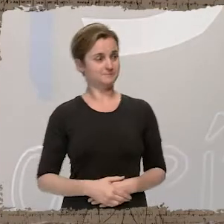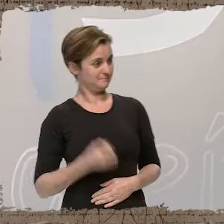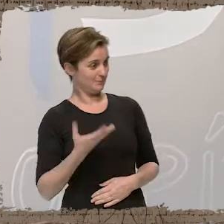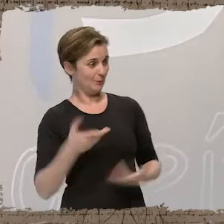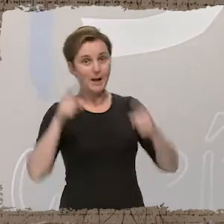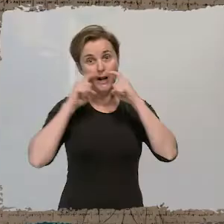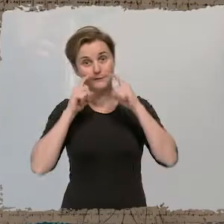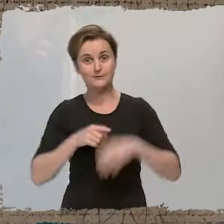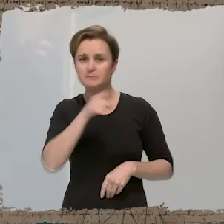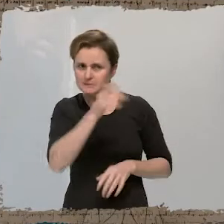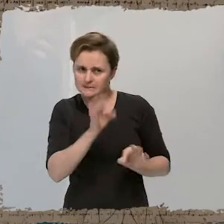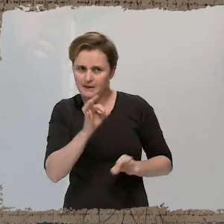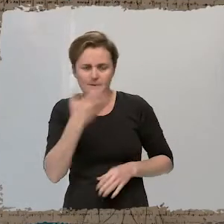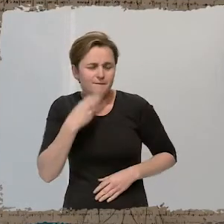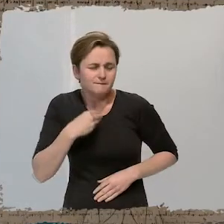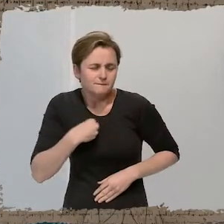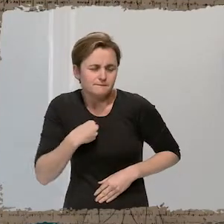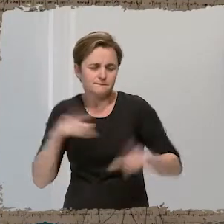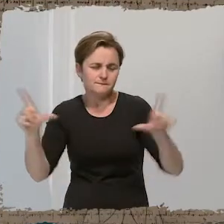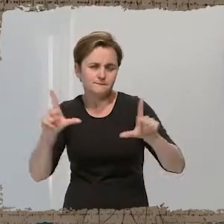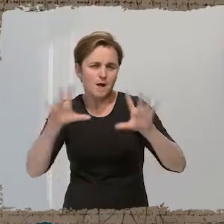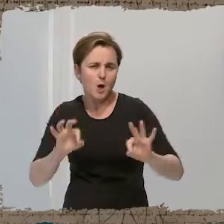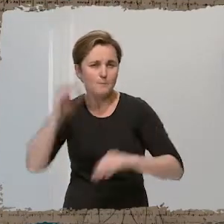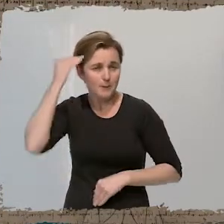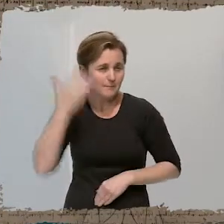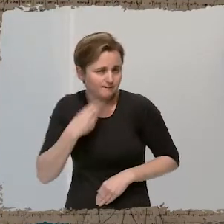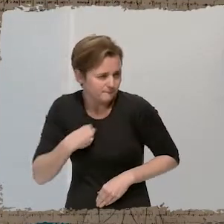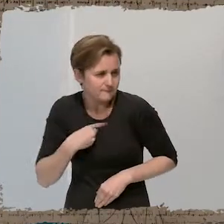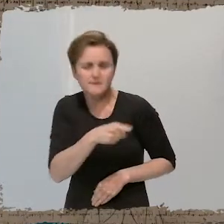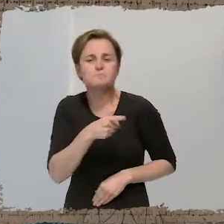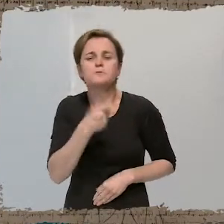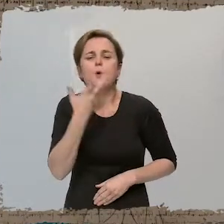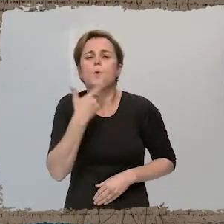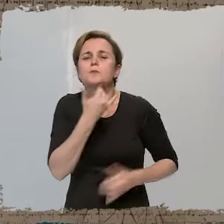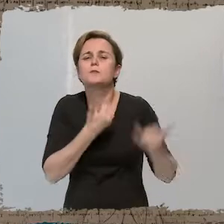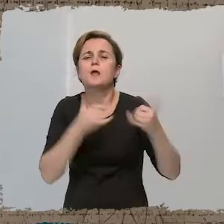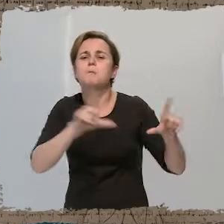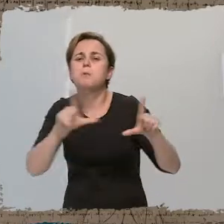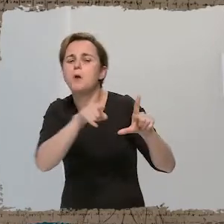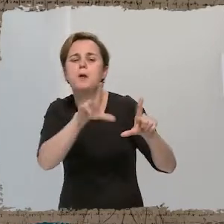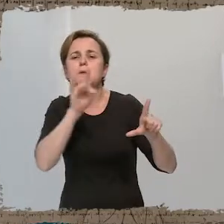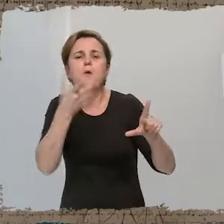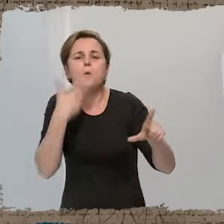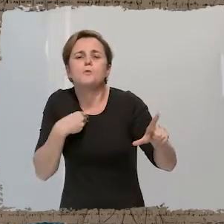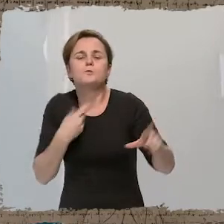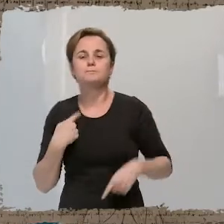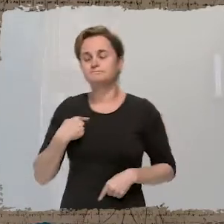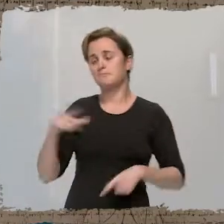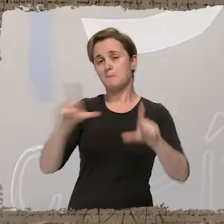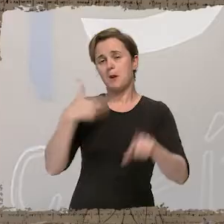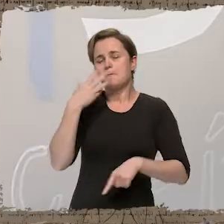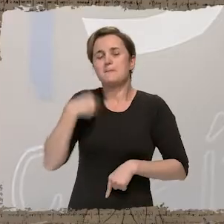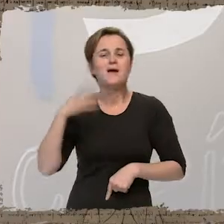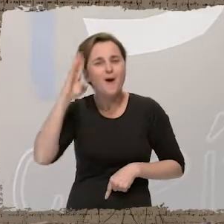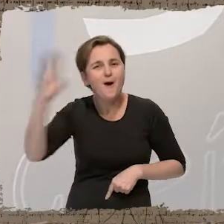muy bien señor alfredo son sabemos que usted es fanático de 100% camila quisiéramos saber cuál ha sido su programa favorito mi